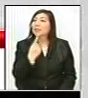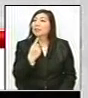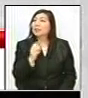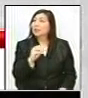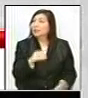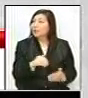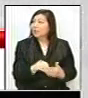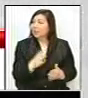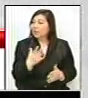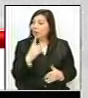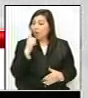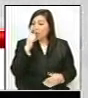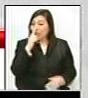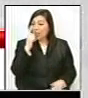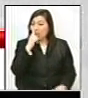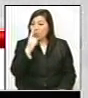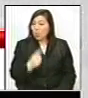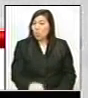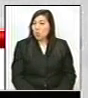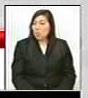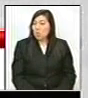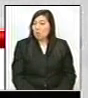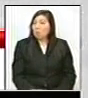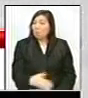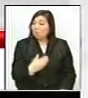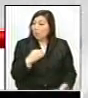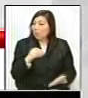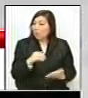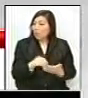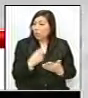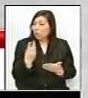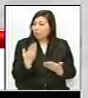dio el 5 de junio. Si nosotros ponemos